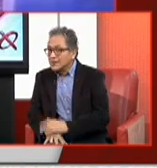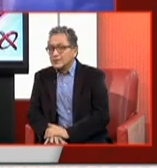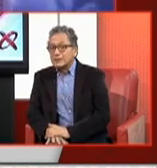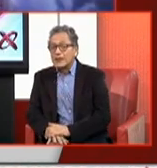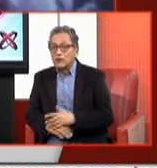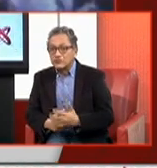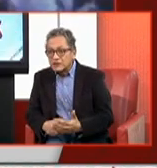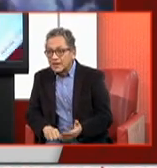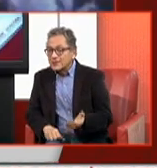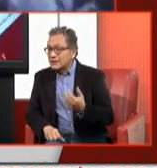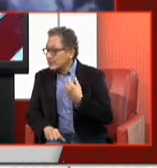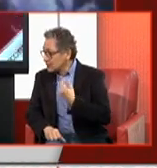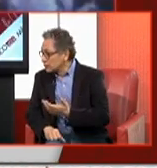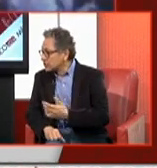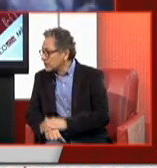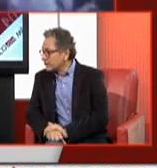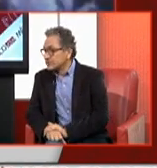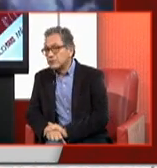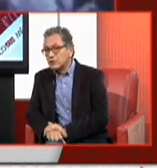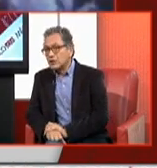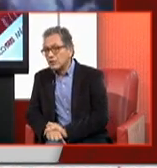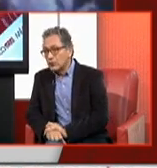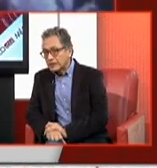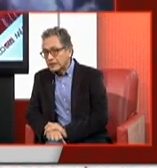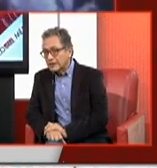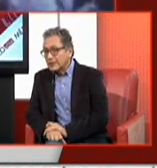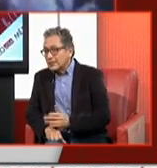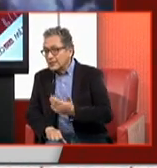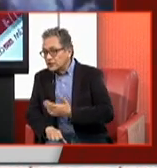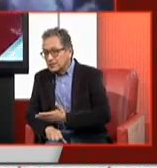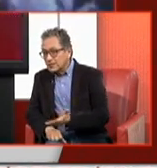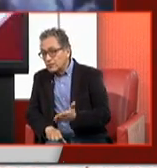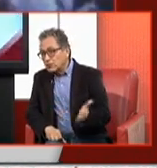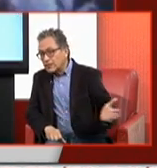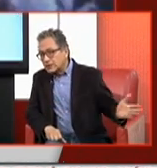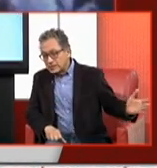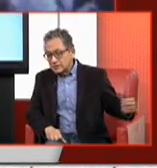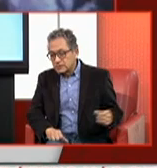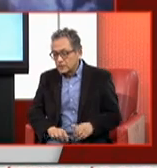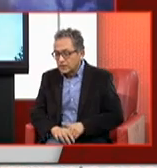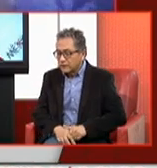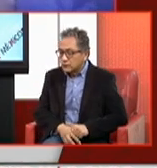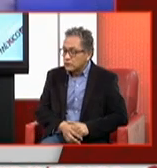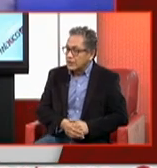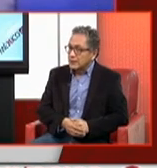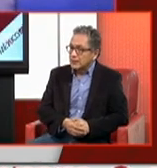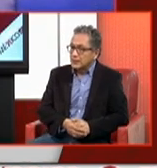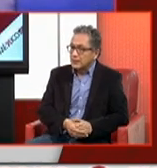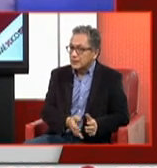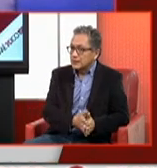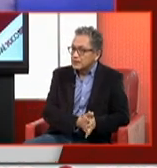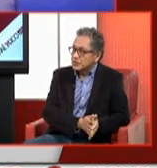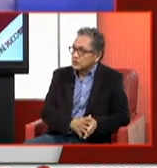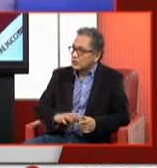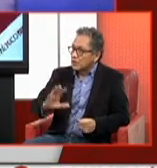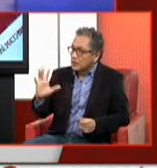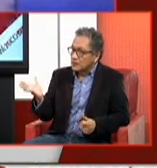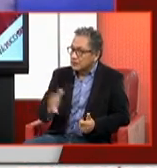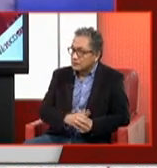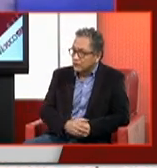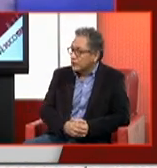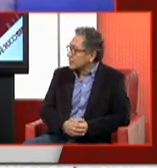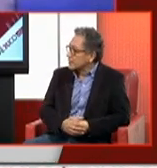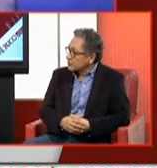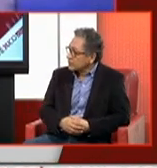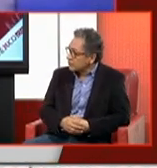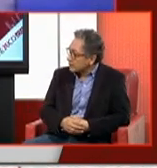tan constante, incluso tan festivo con la muerte. Y nos viene de muy atrás. Tuve la fortuna de que me dieran acceso a lo